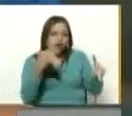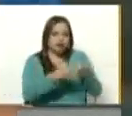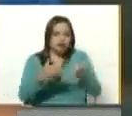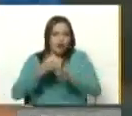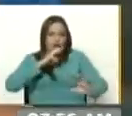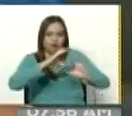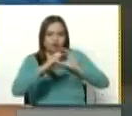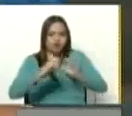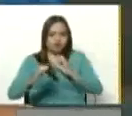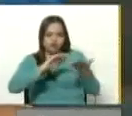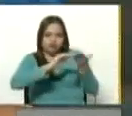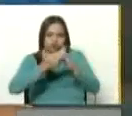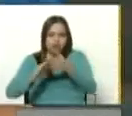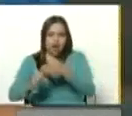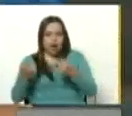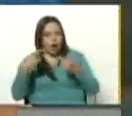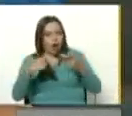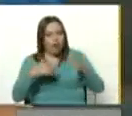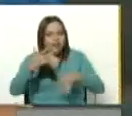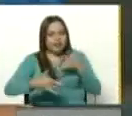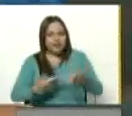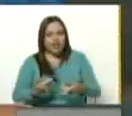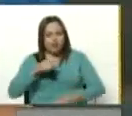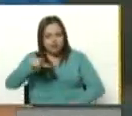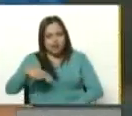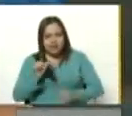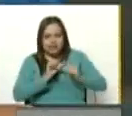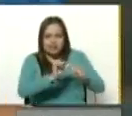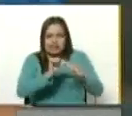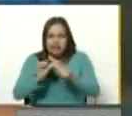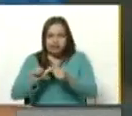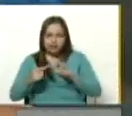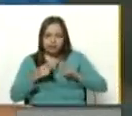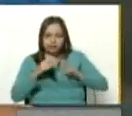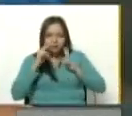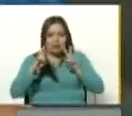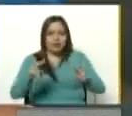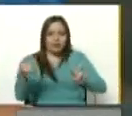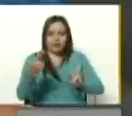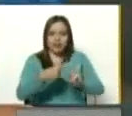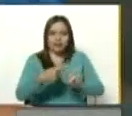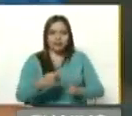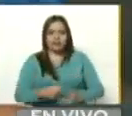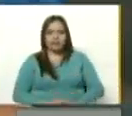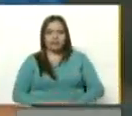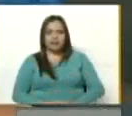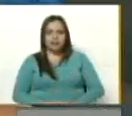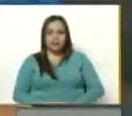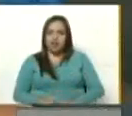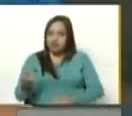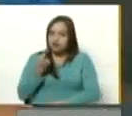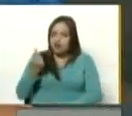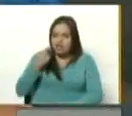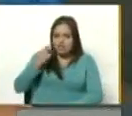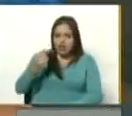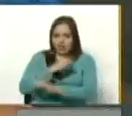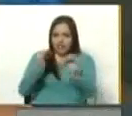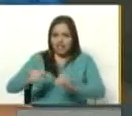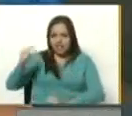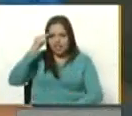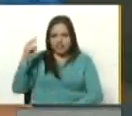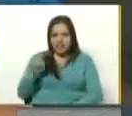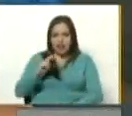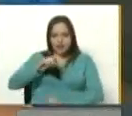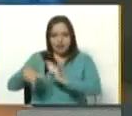la par también habrán otras jornadas que por supuesto usted va a seguir a través de la señal de Venezolana de Televisión. Solo resta decirle feliz día Venezuela,